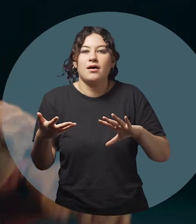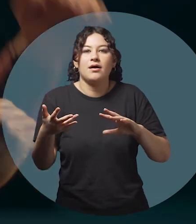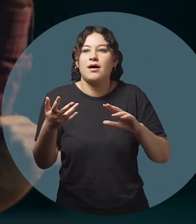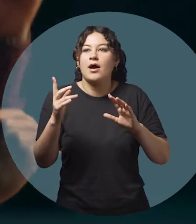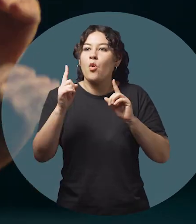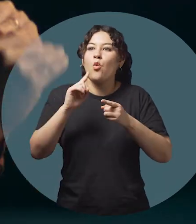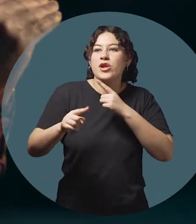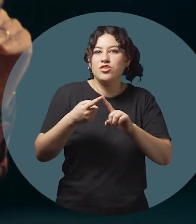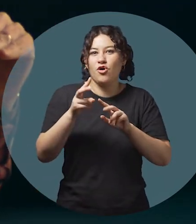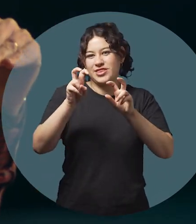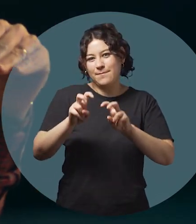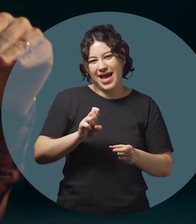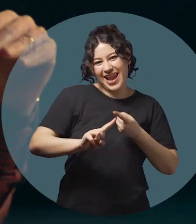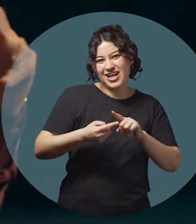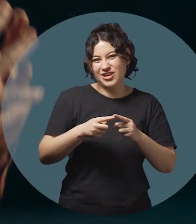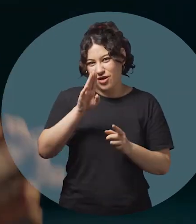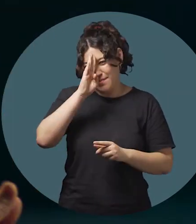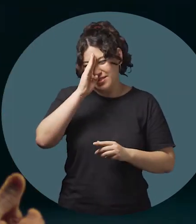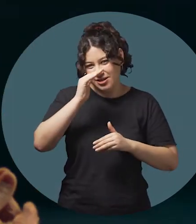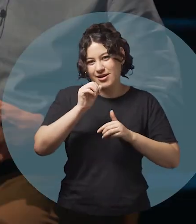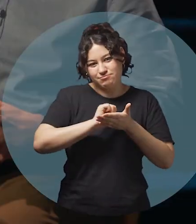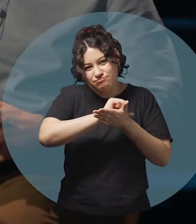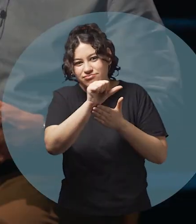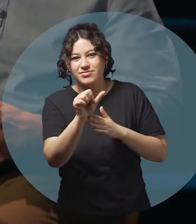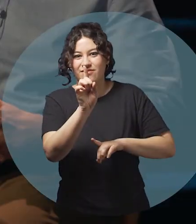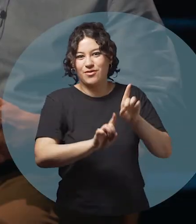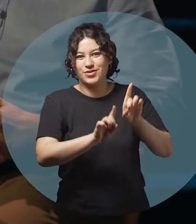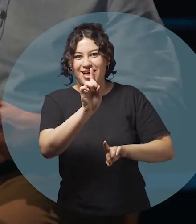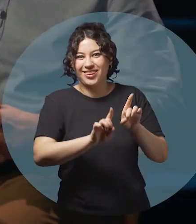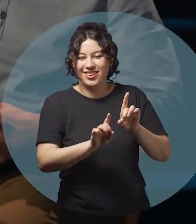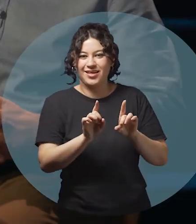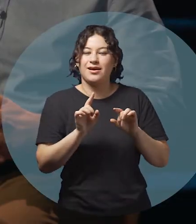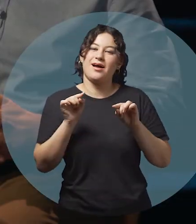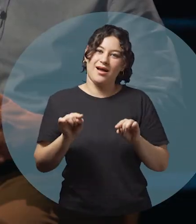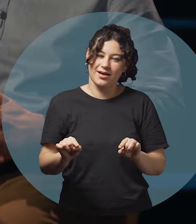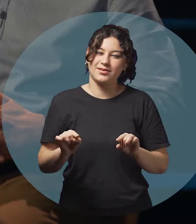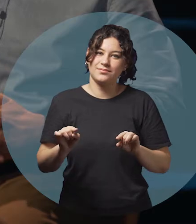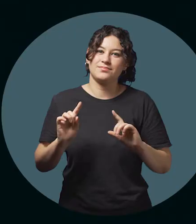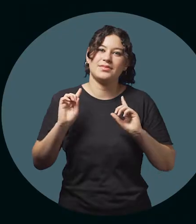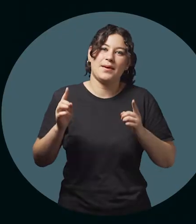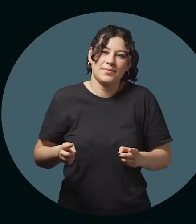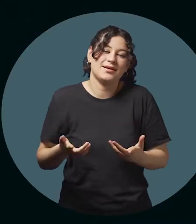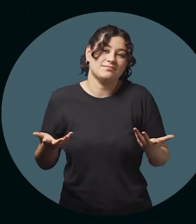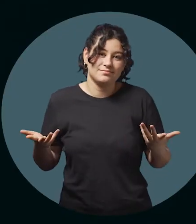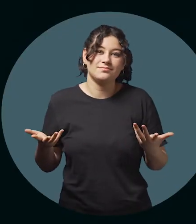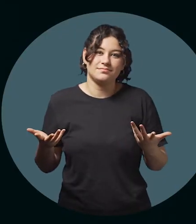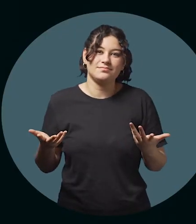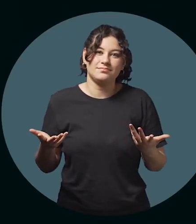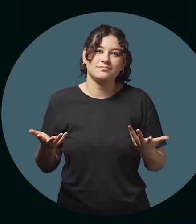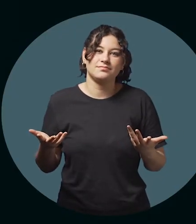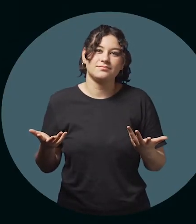puntos de aprendizaje que se van aprendiendo sucesivamente en la facultad. Ahí también, de alguna manera,